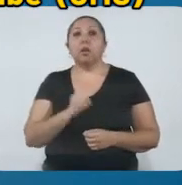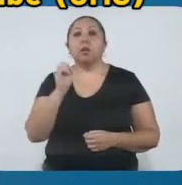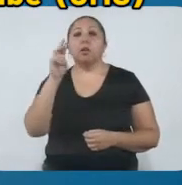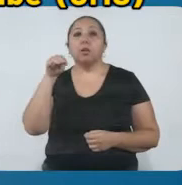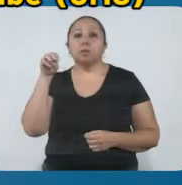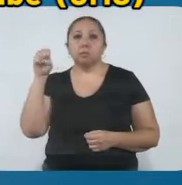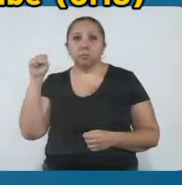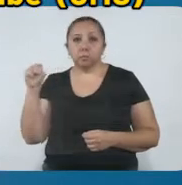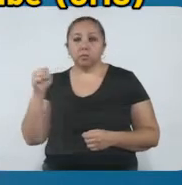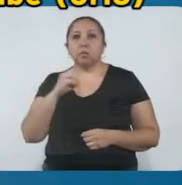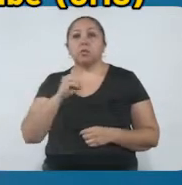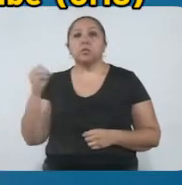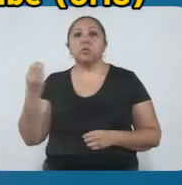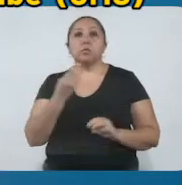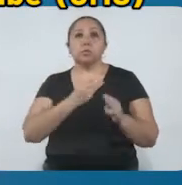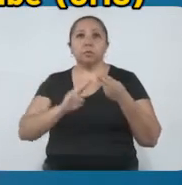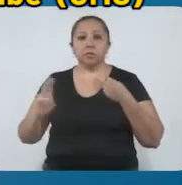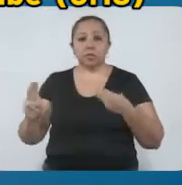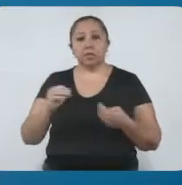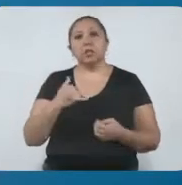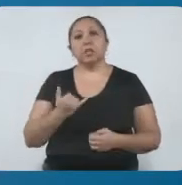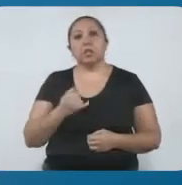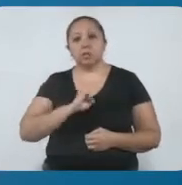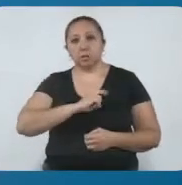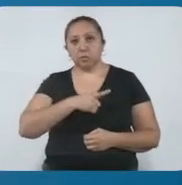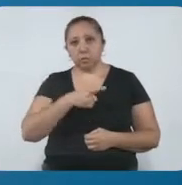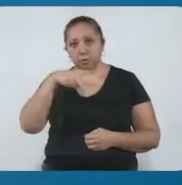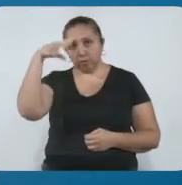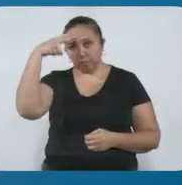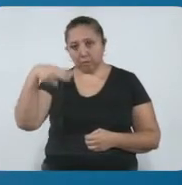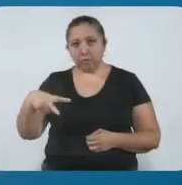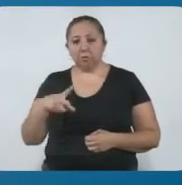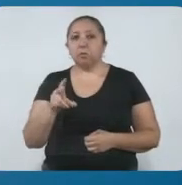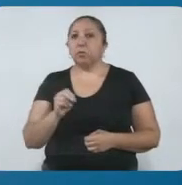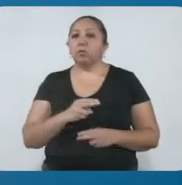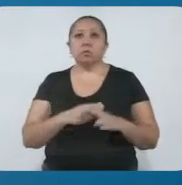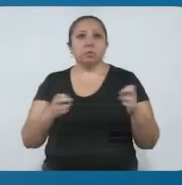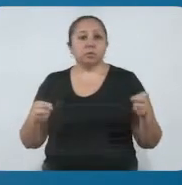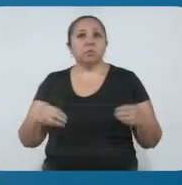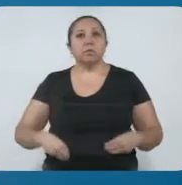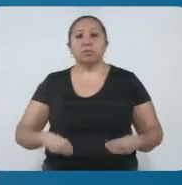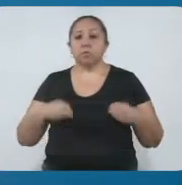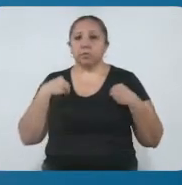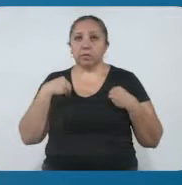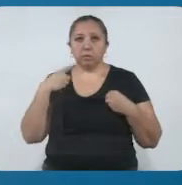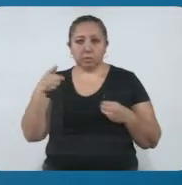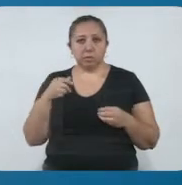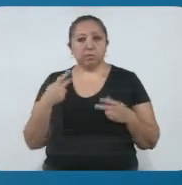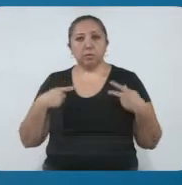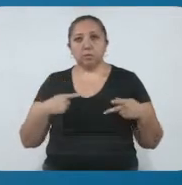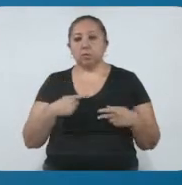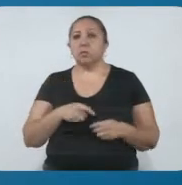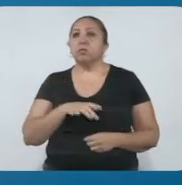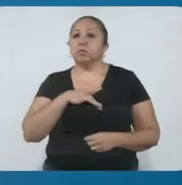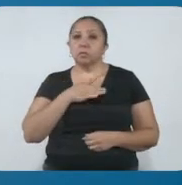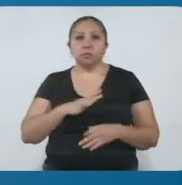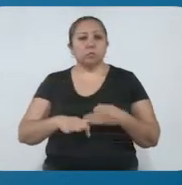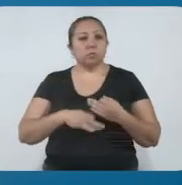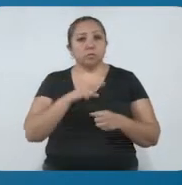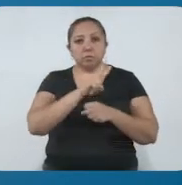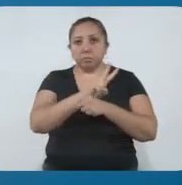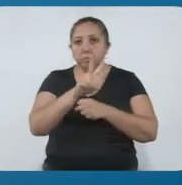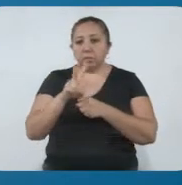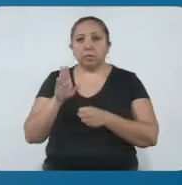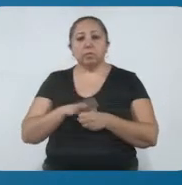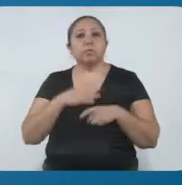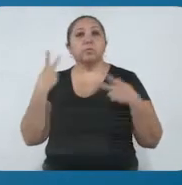Mundial de la Salud y las autoridades federales. Ninguno de quienes vivían con la paciente presenta síntomas. Todos se encuentran en vigilancia